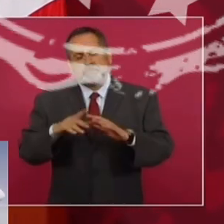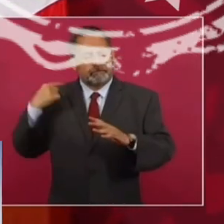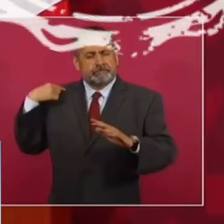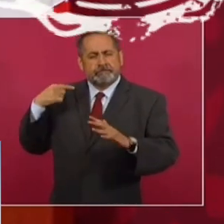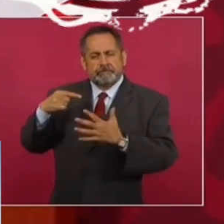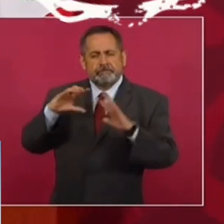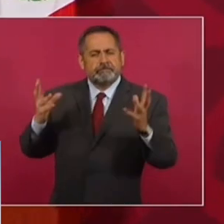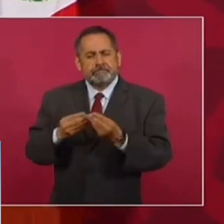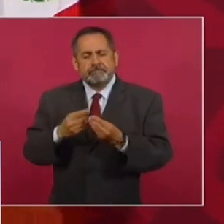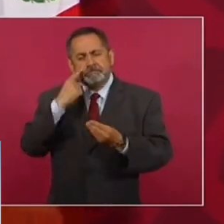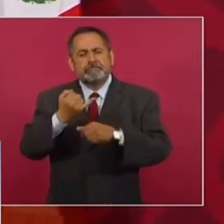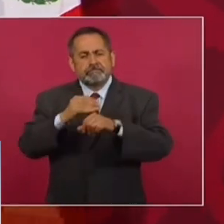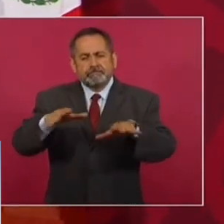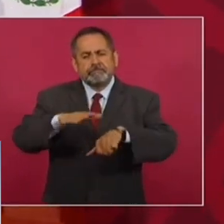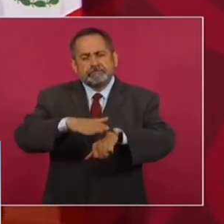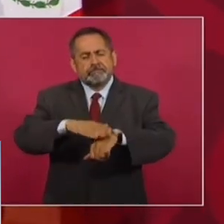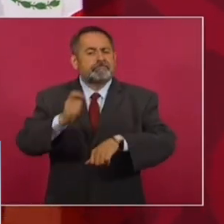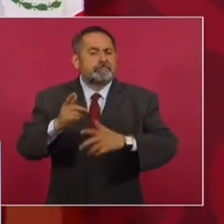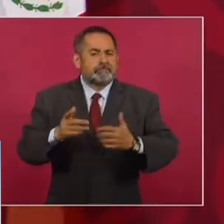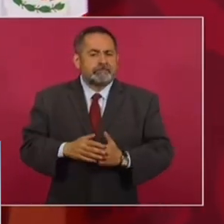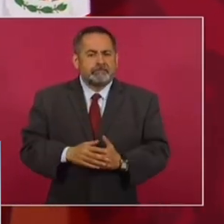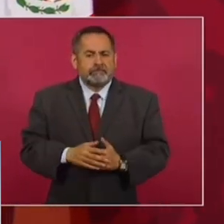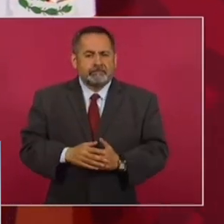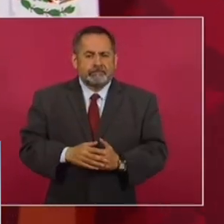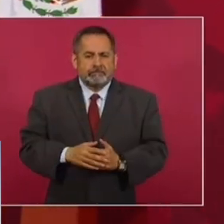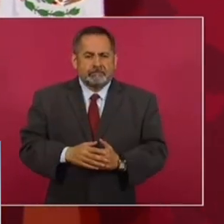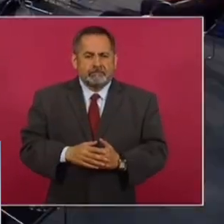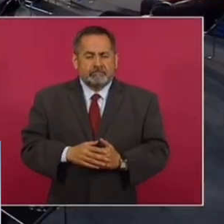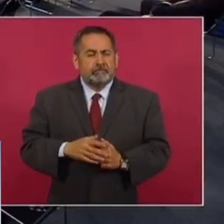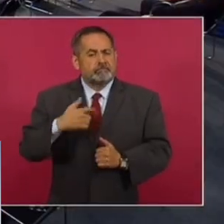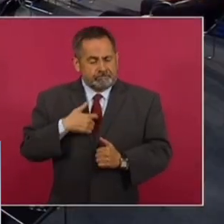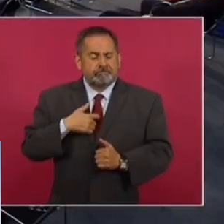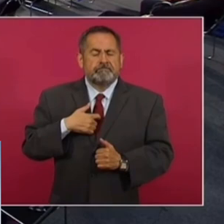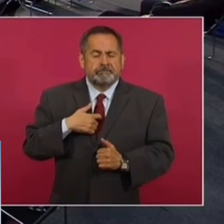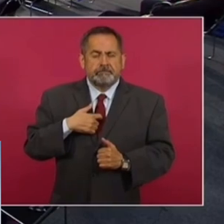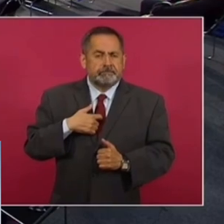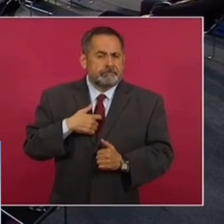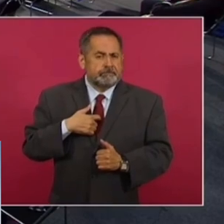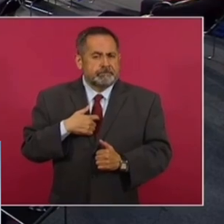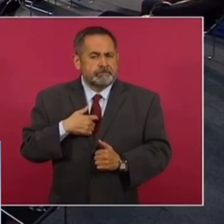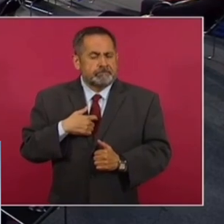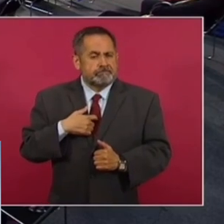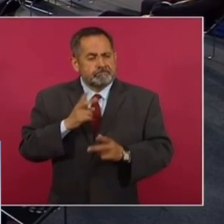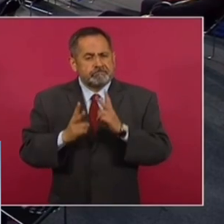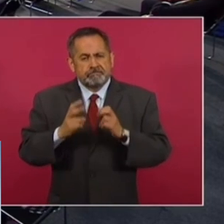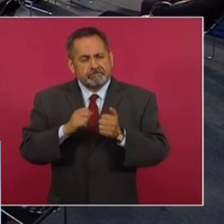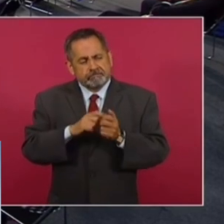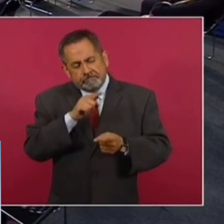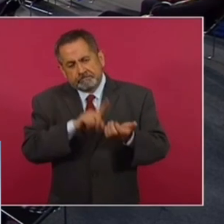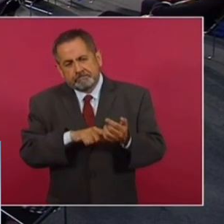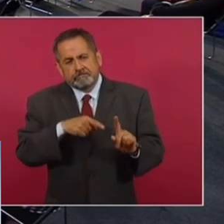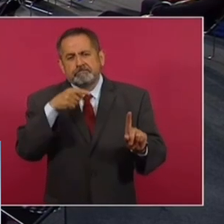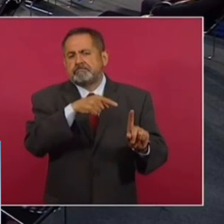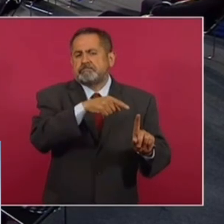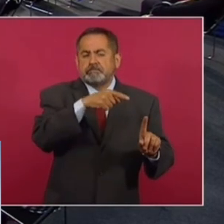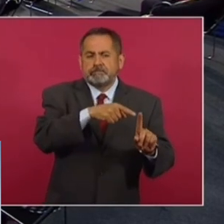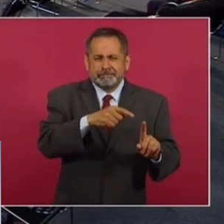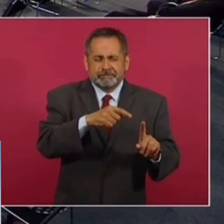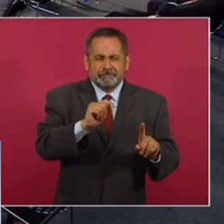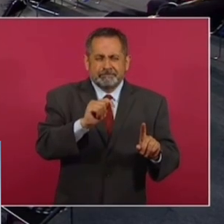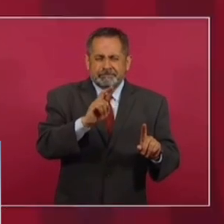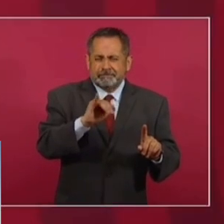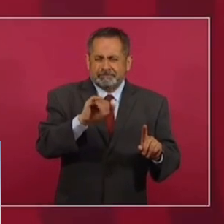Pero todo esto es para informarles que hablé con